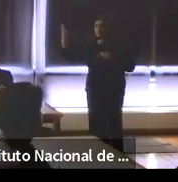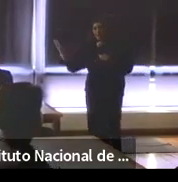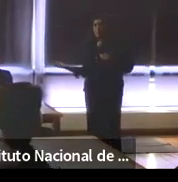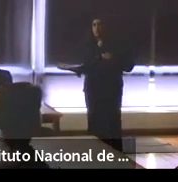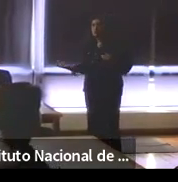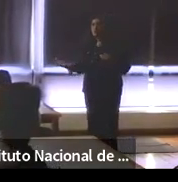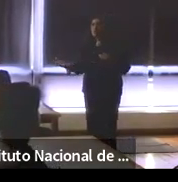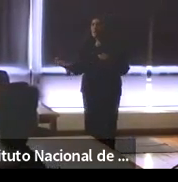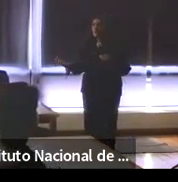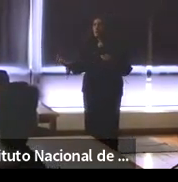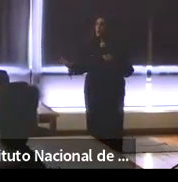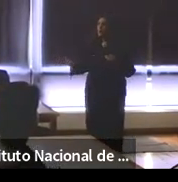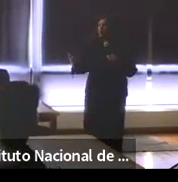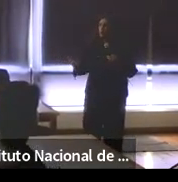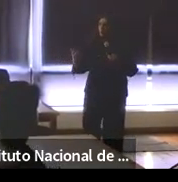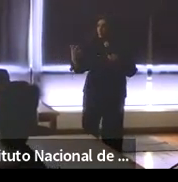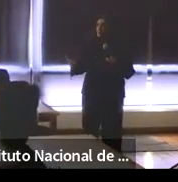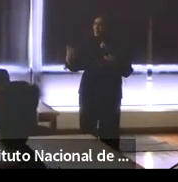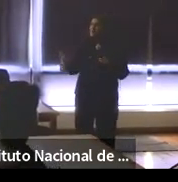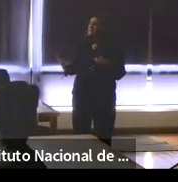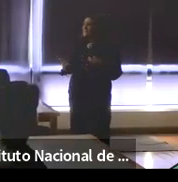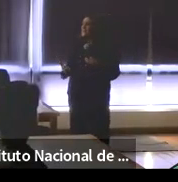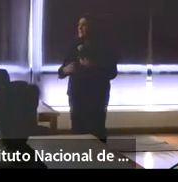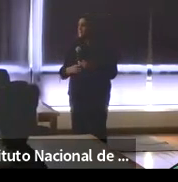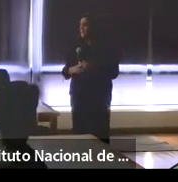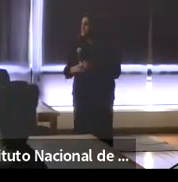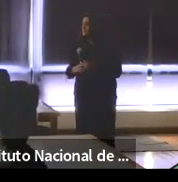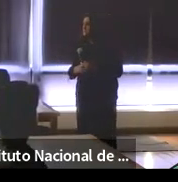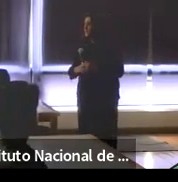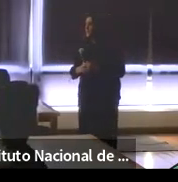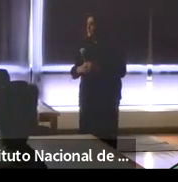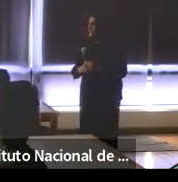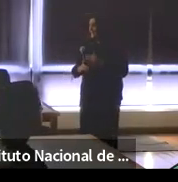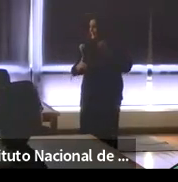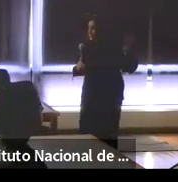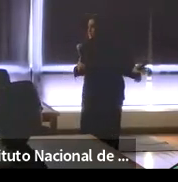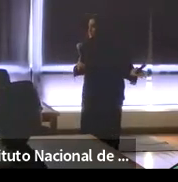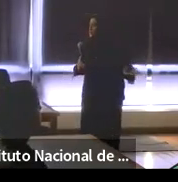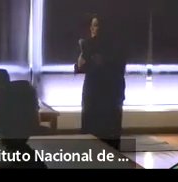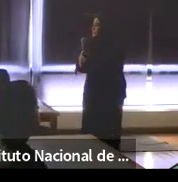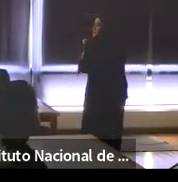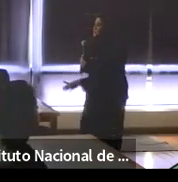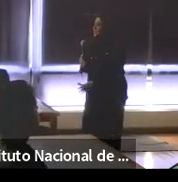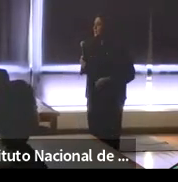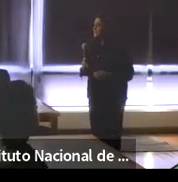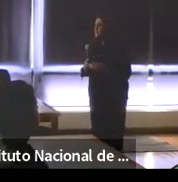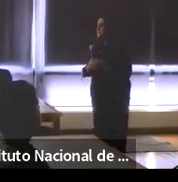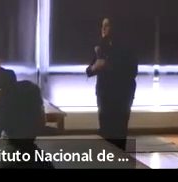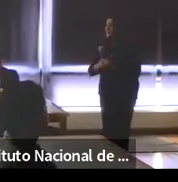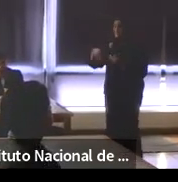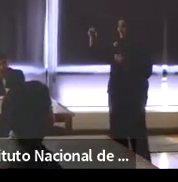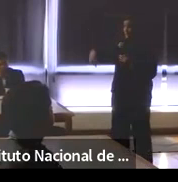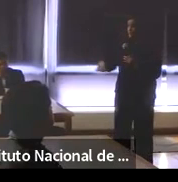disrupción va mucho de la mano con el tema de resiliencia y la negociación es un punto clave